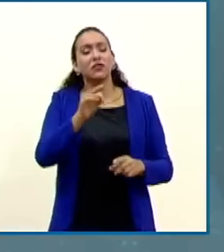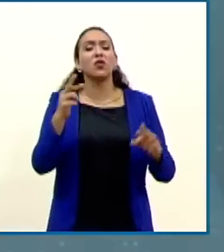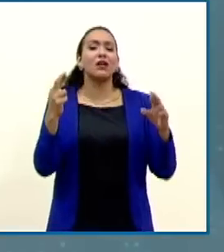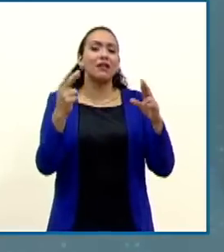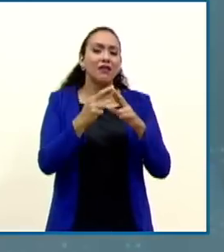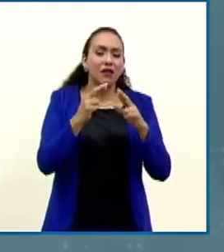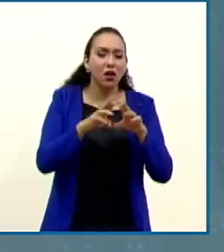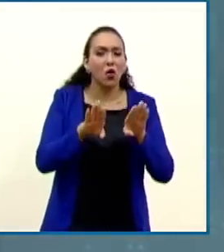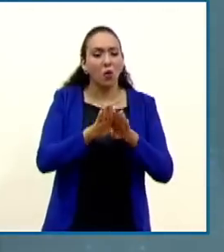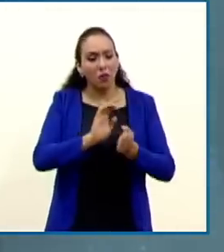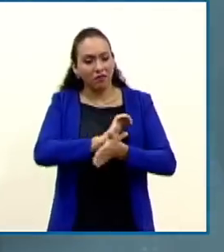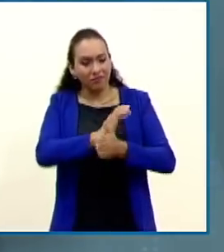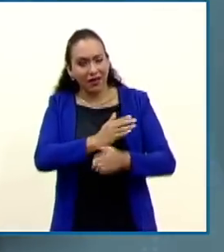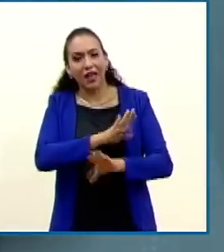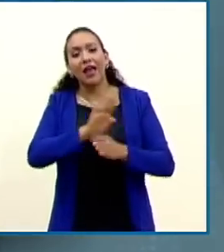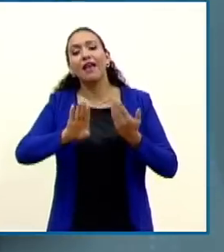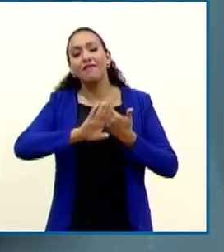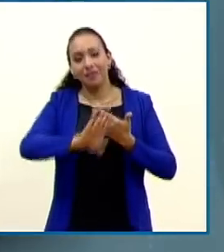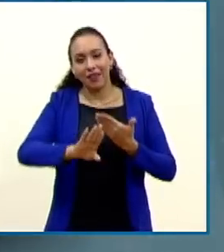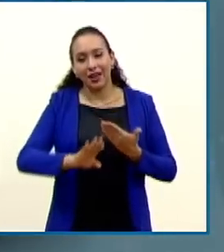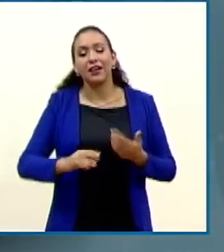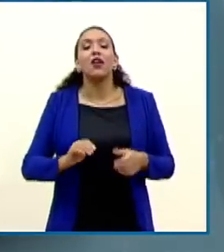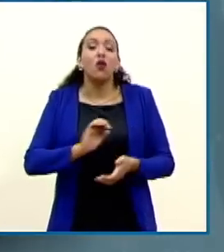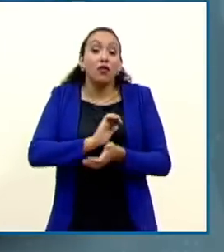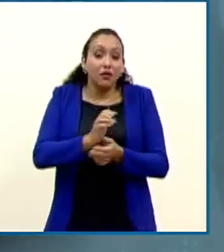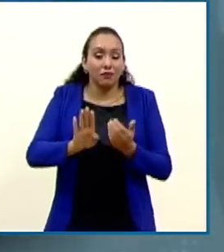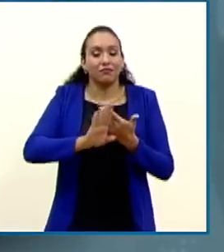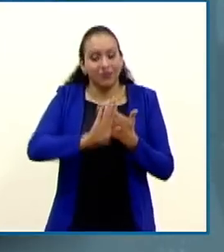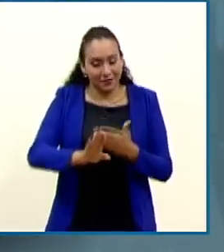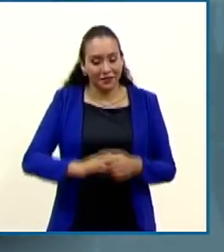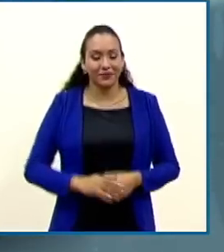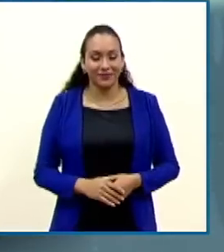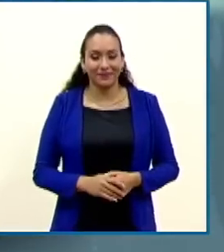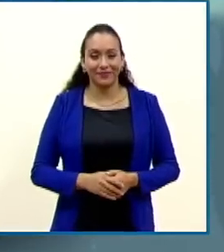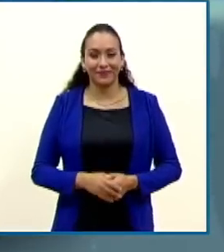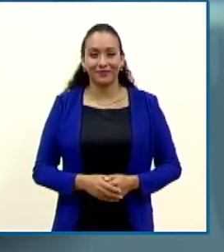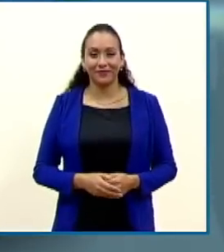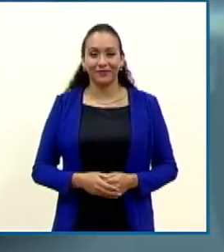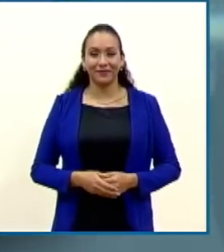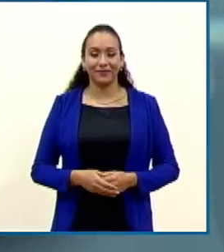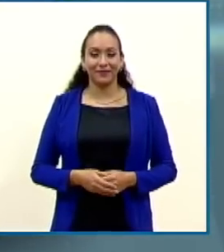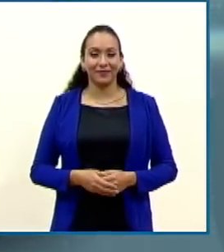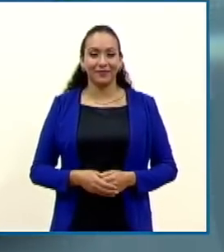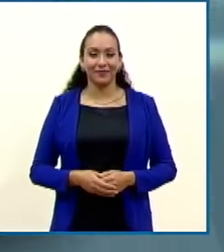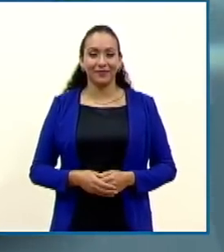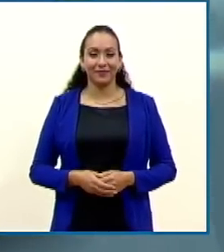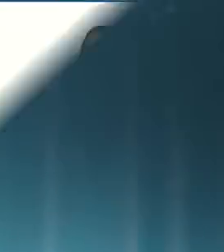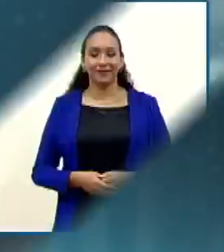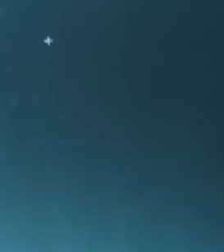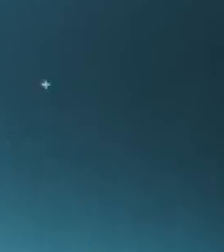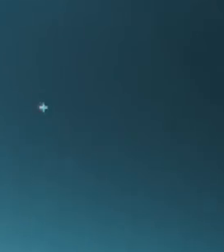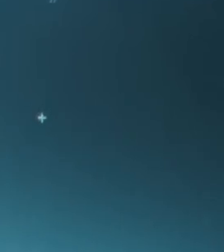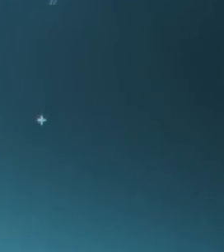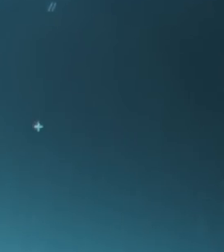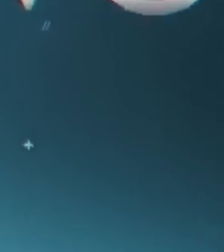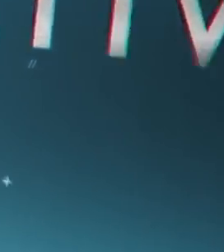y la discriminación. Para el canal del Poder Judicial de la Federación, Jesús Daza.